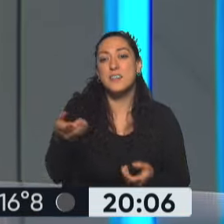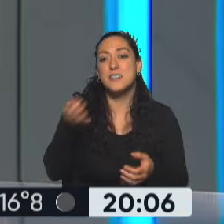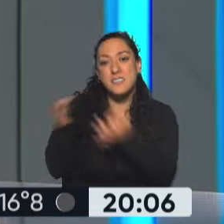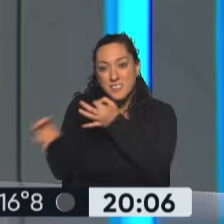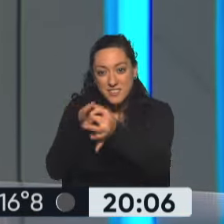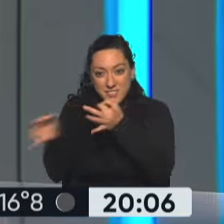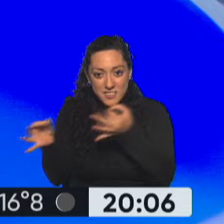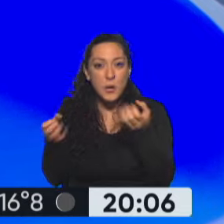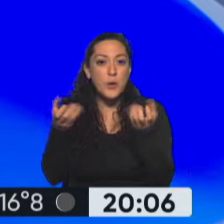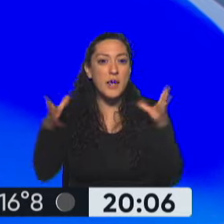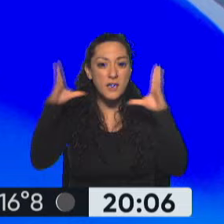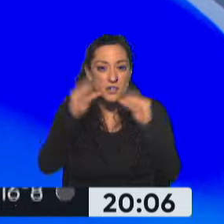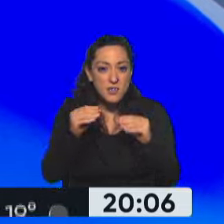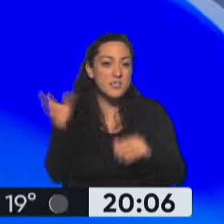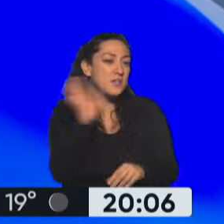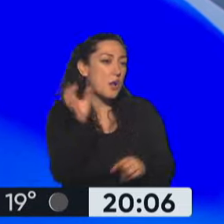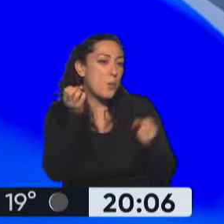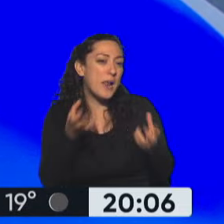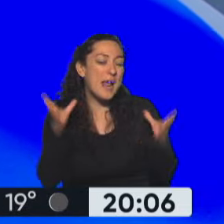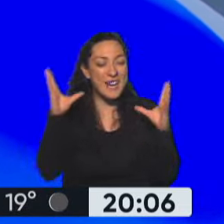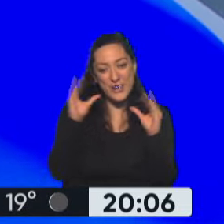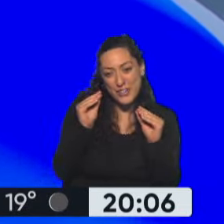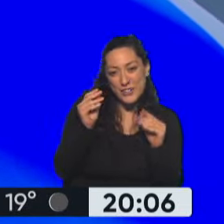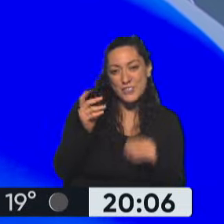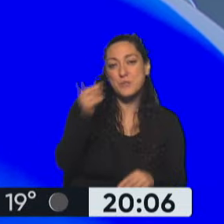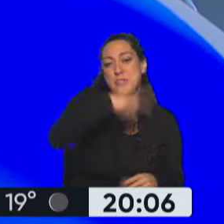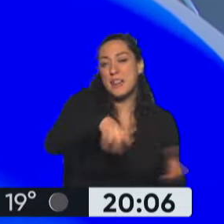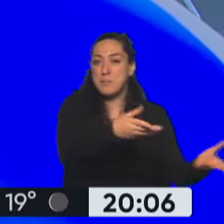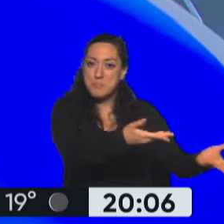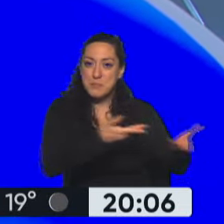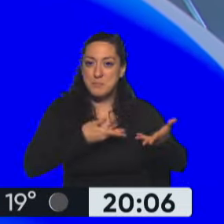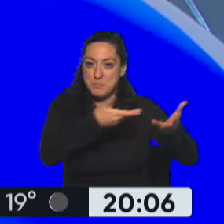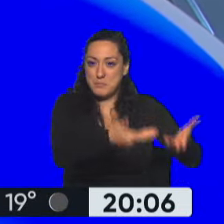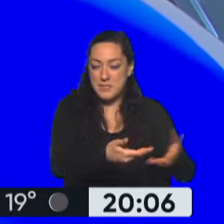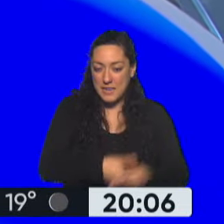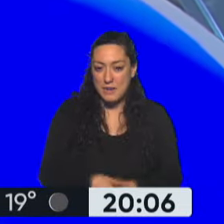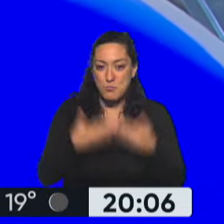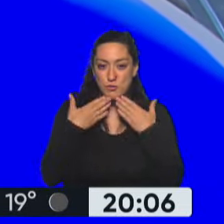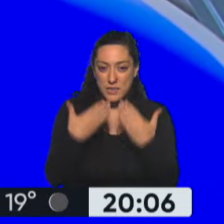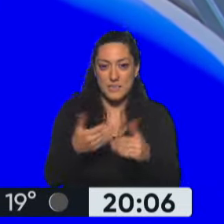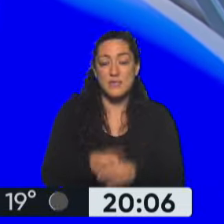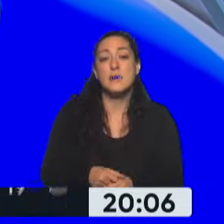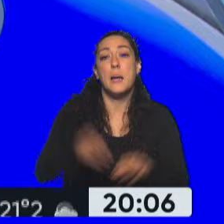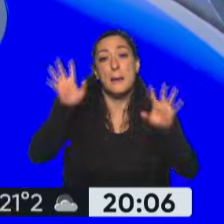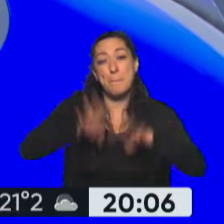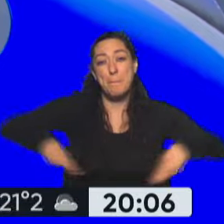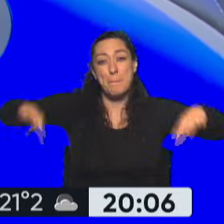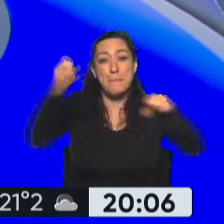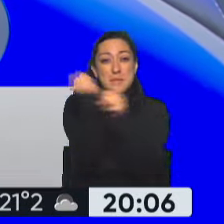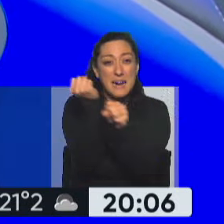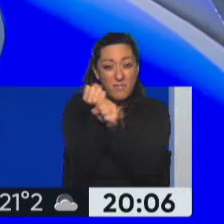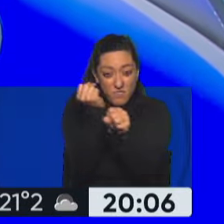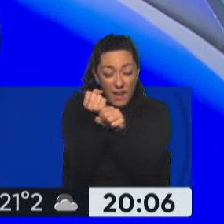Qué tal Buenas noches gracias por venir Hola buenas noches muchas gracias a ustedes por haberme invitado por favor Nosotros sabemos muy bien que el trabajo parlamentario en la gestión